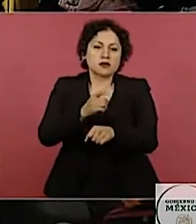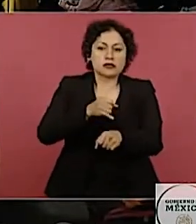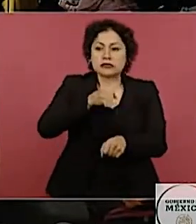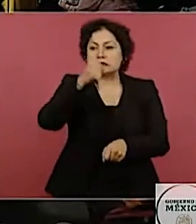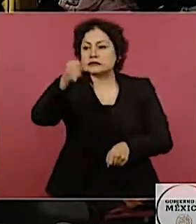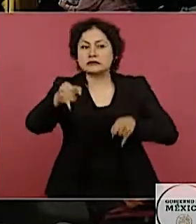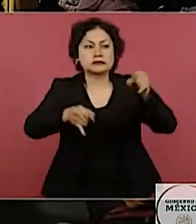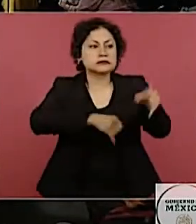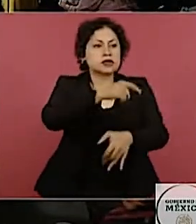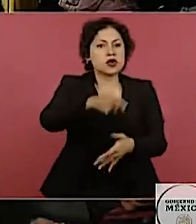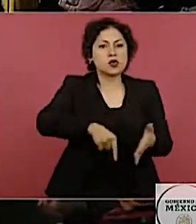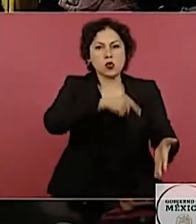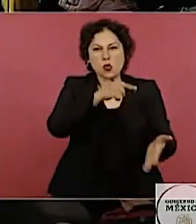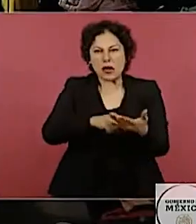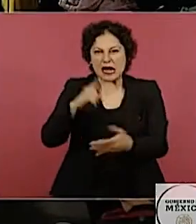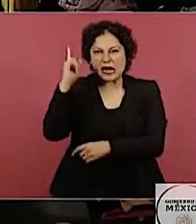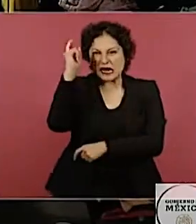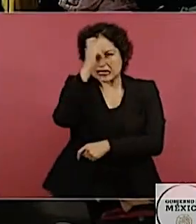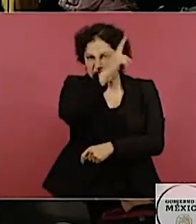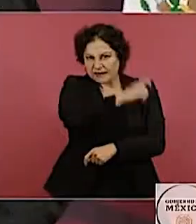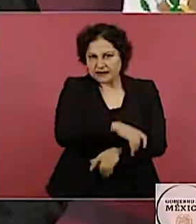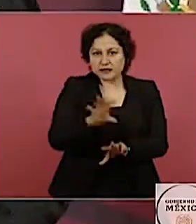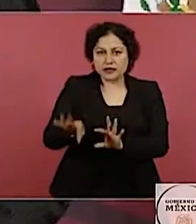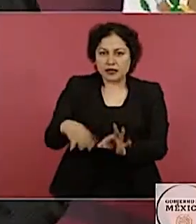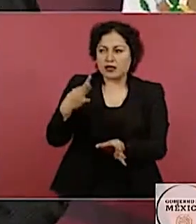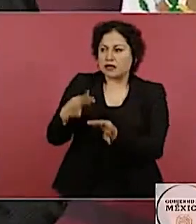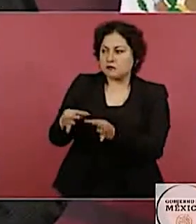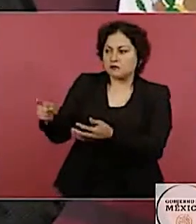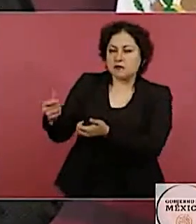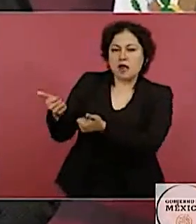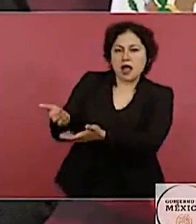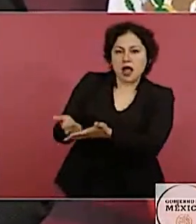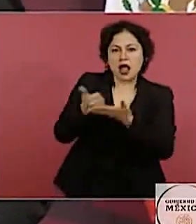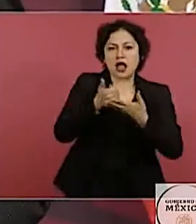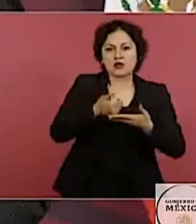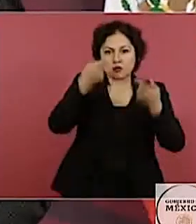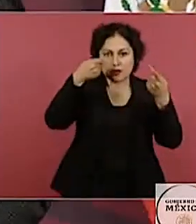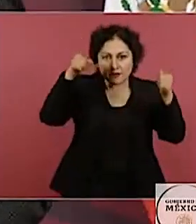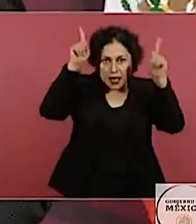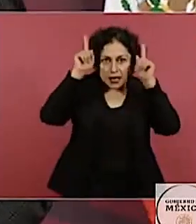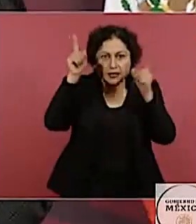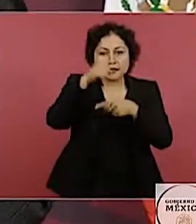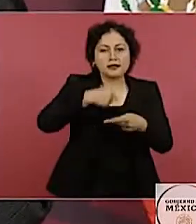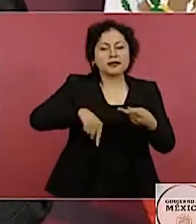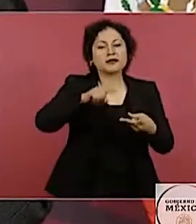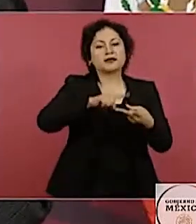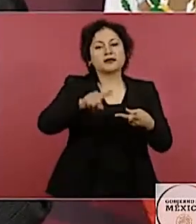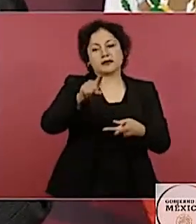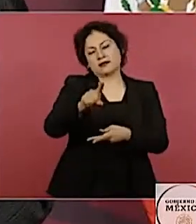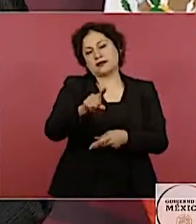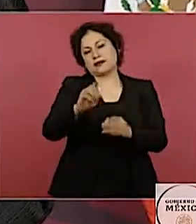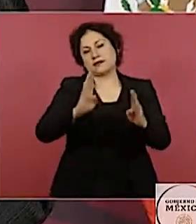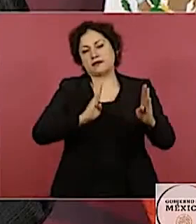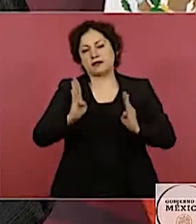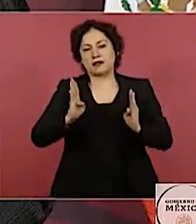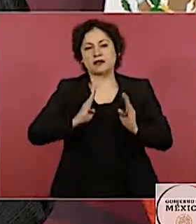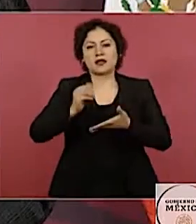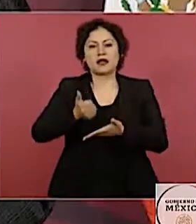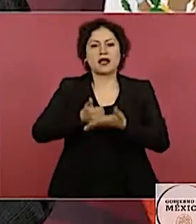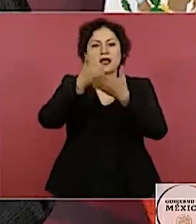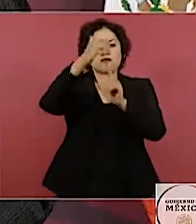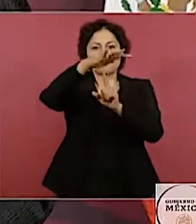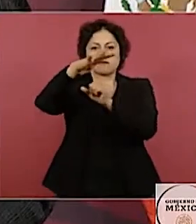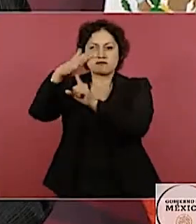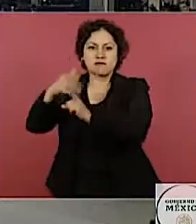helicóptero muy bien coordinado el espacio aéreo con Marina con defensa y el día de hoy en la noche esperamos estarle